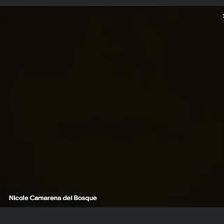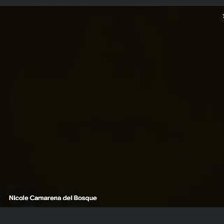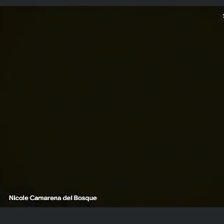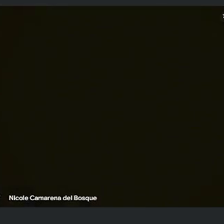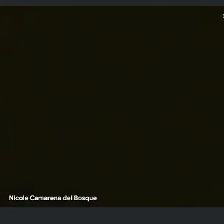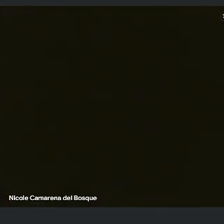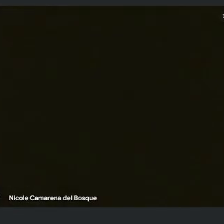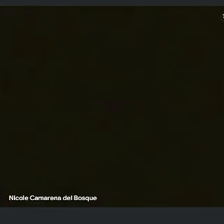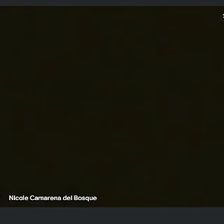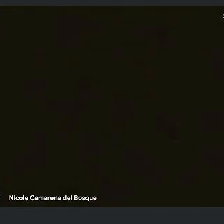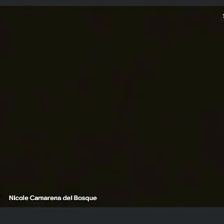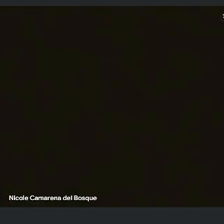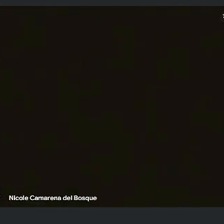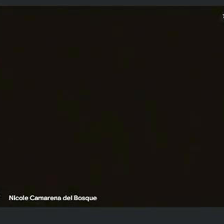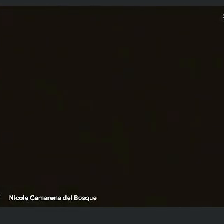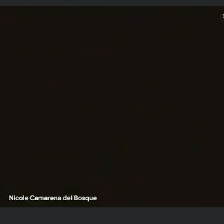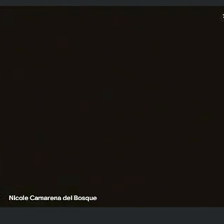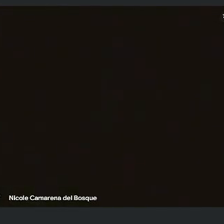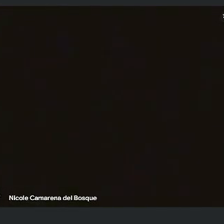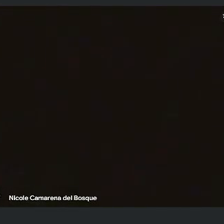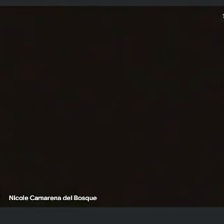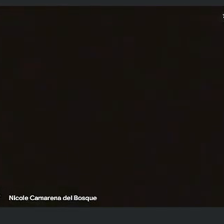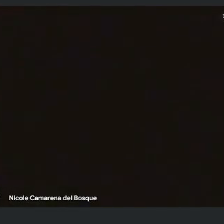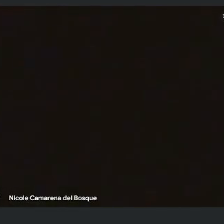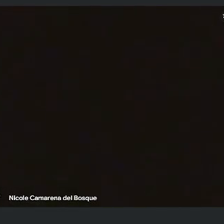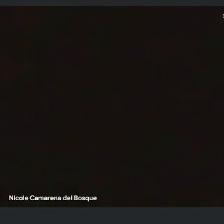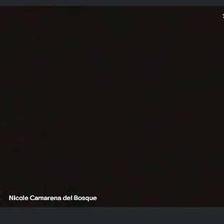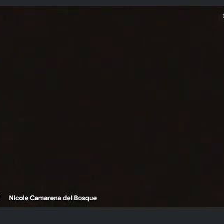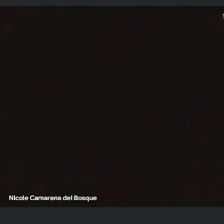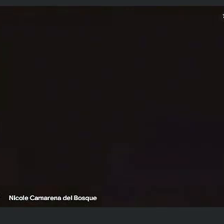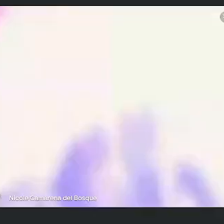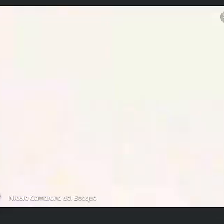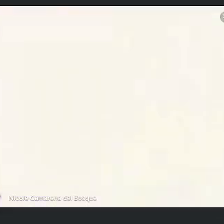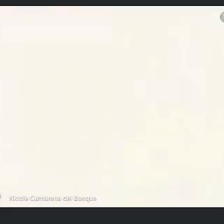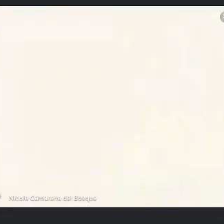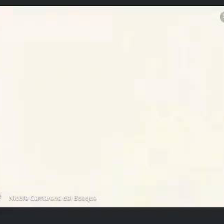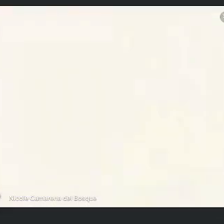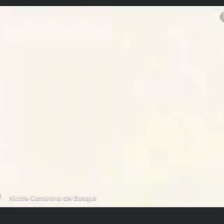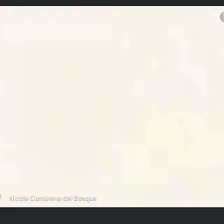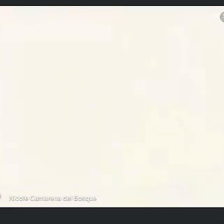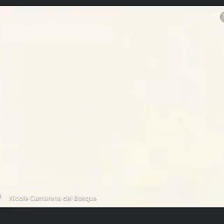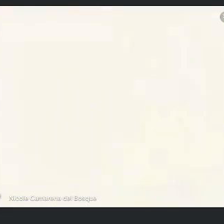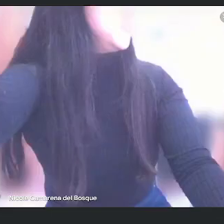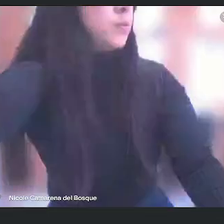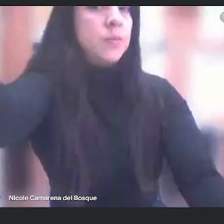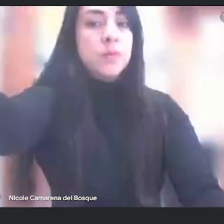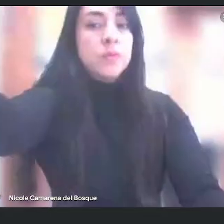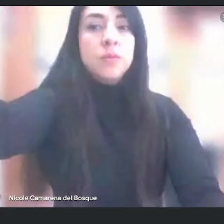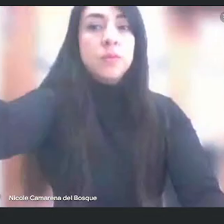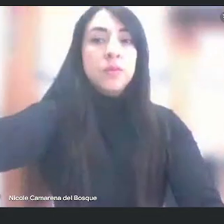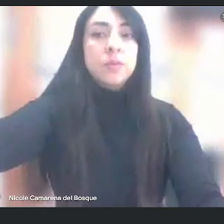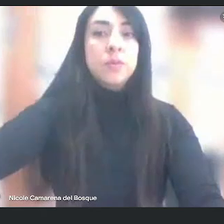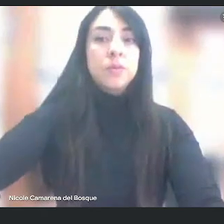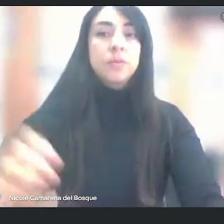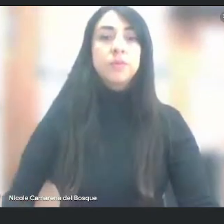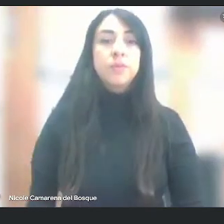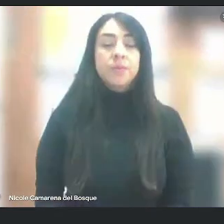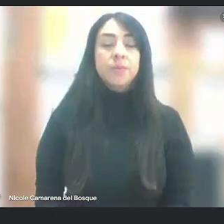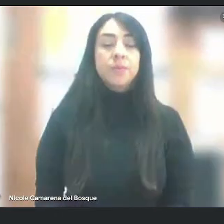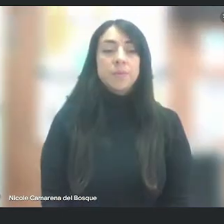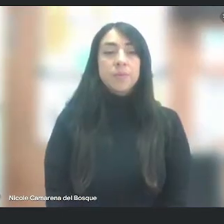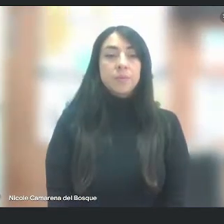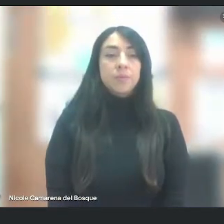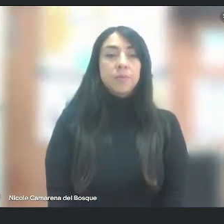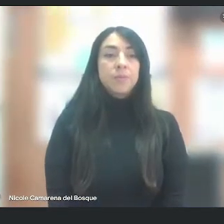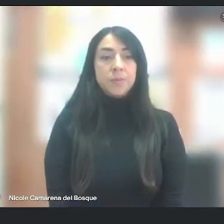si tenemos diferentes lenguas, diferentes lenguajes, diferentes maneras hasta de aprendizaje. Puede ser mejor escuchar a ver